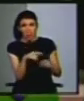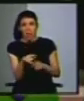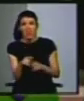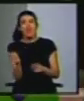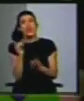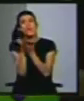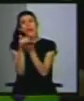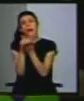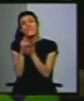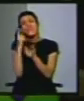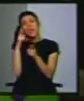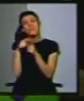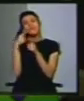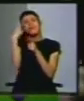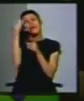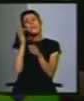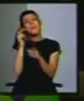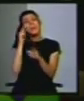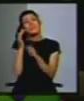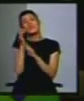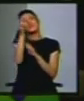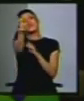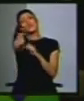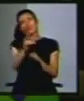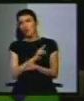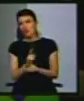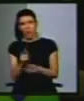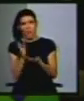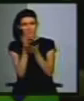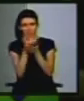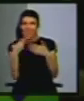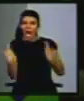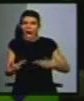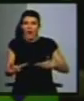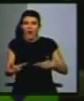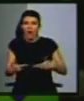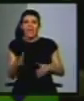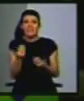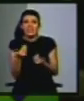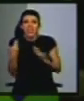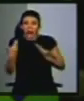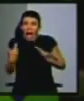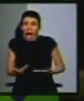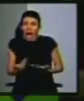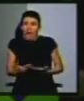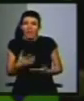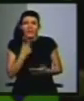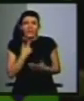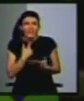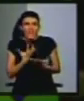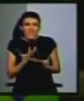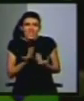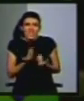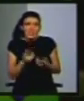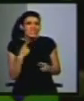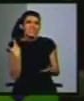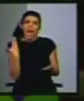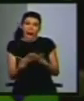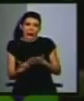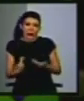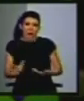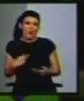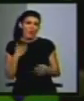No lo planifica a largo, planifica ya, inmediato. Él necesita satisfacer su adicción en ese